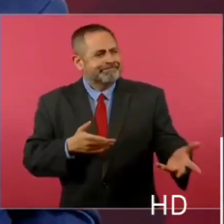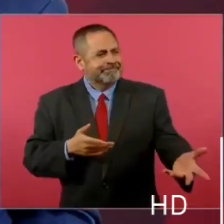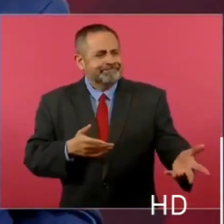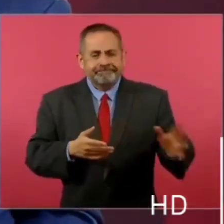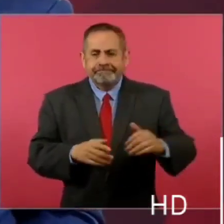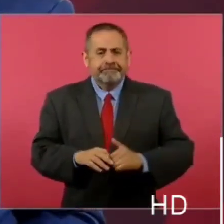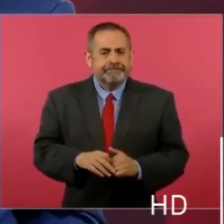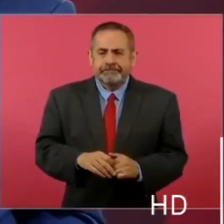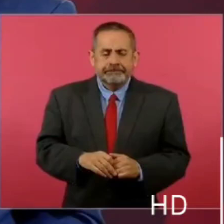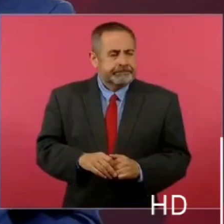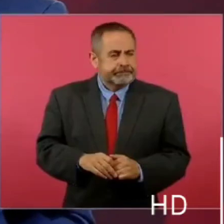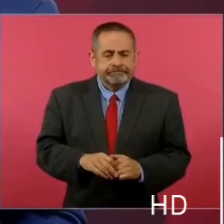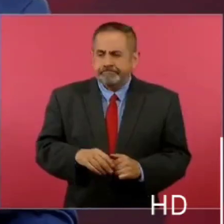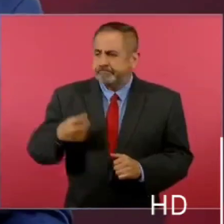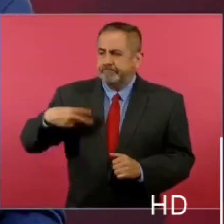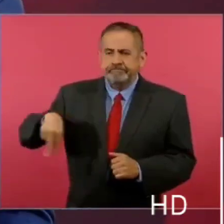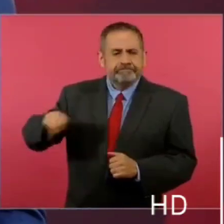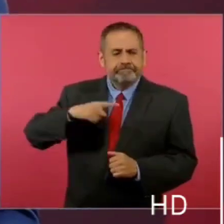es un retroceso.